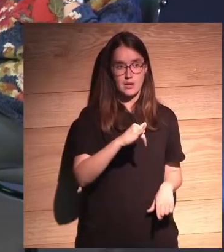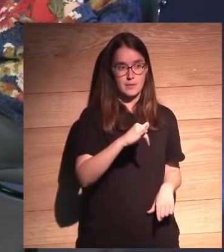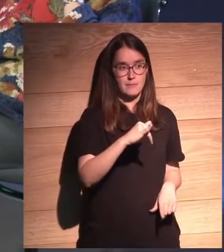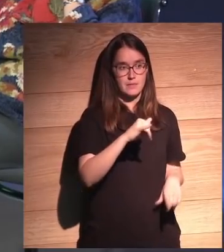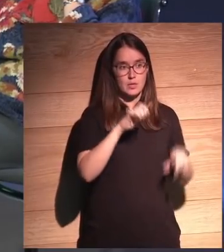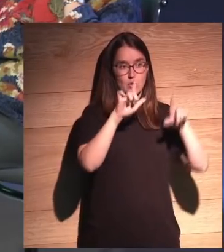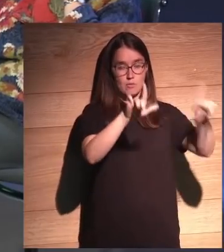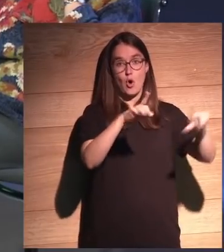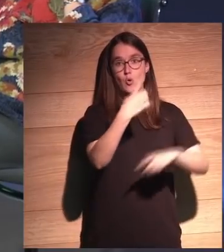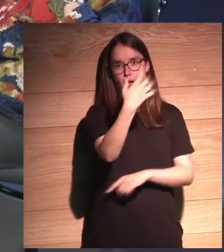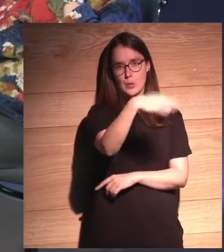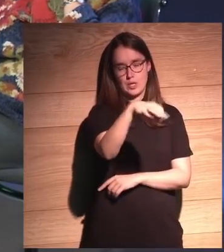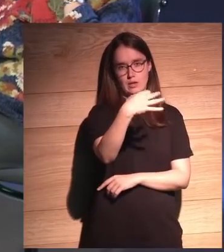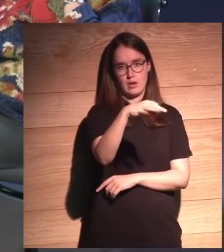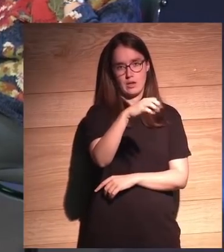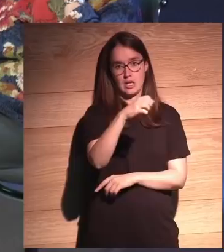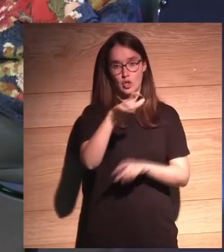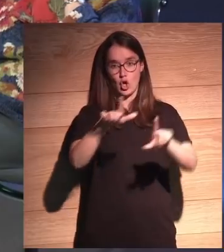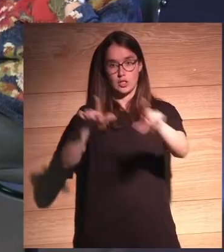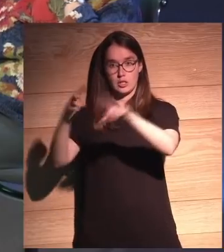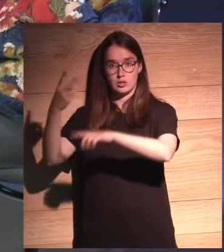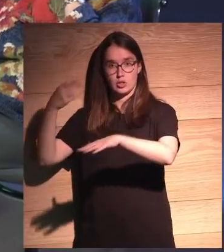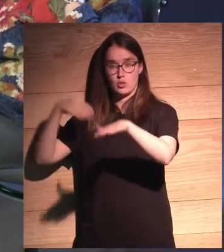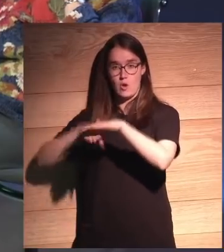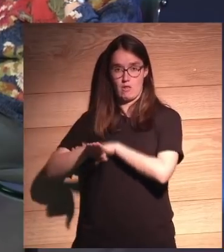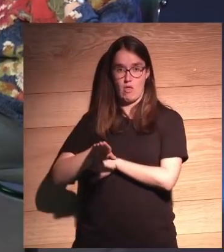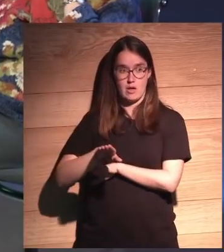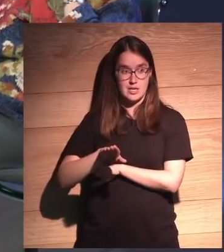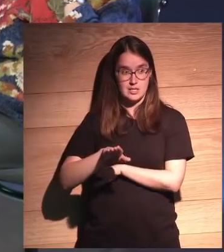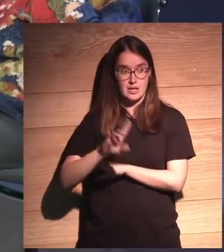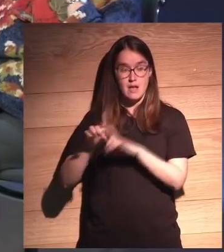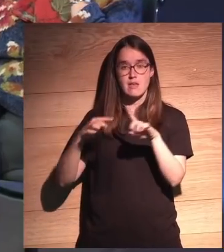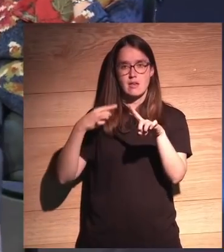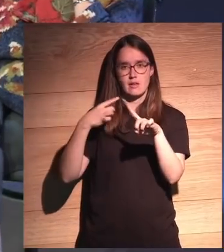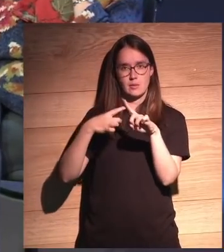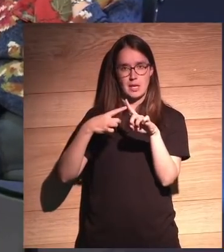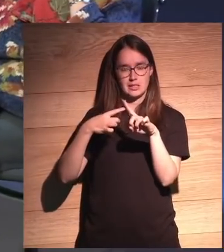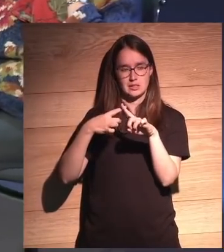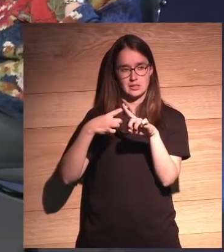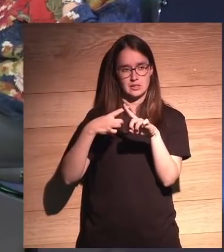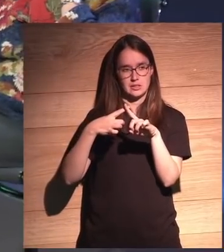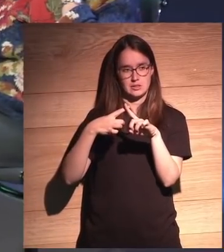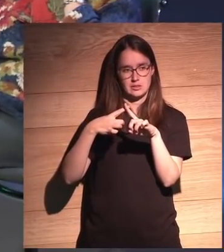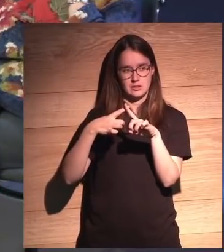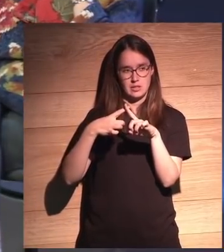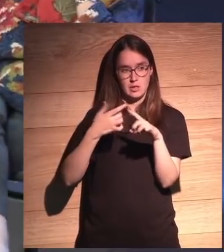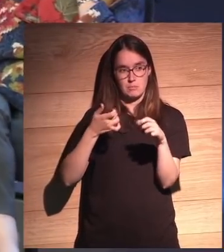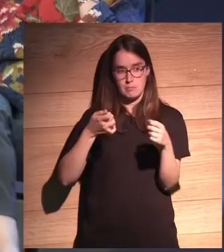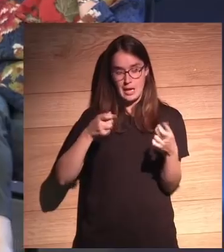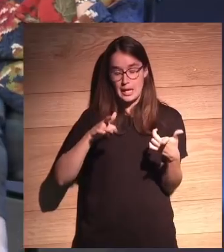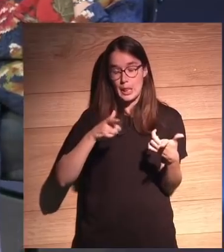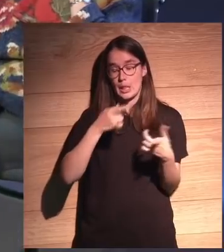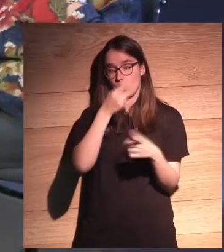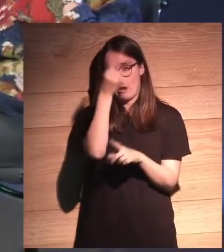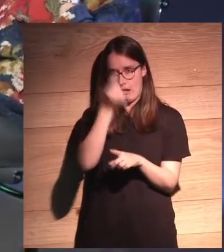tenían expuesta una. Las otras 2 estaban en el almacén y además la tenían, que parece una caricatura, pero